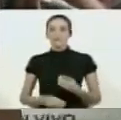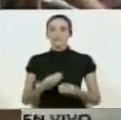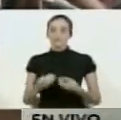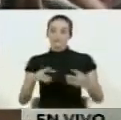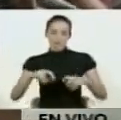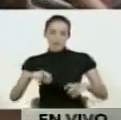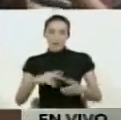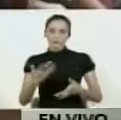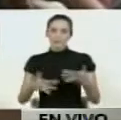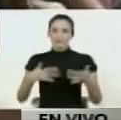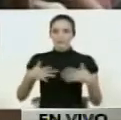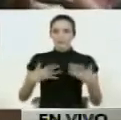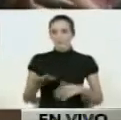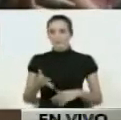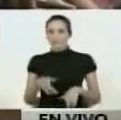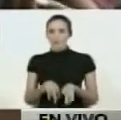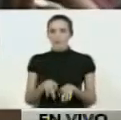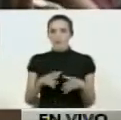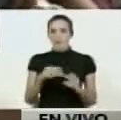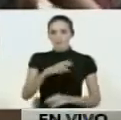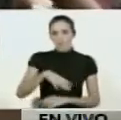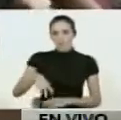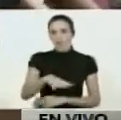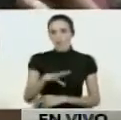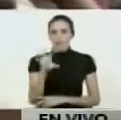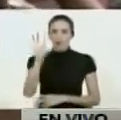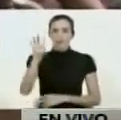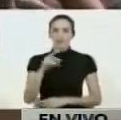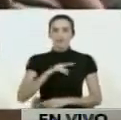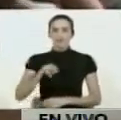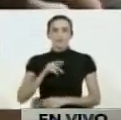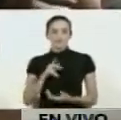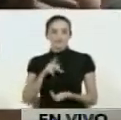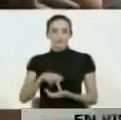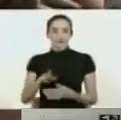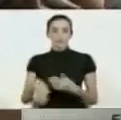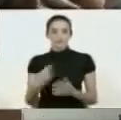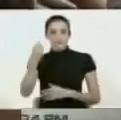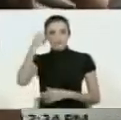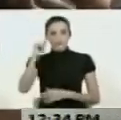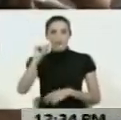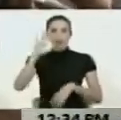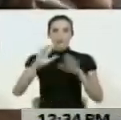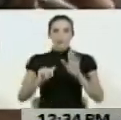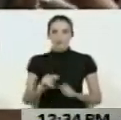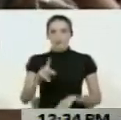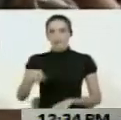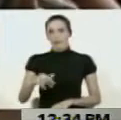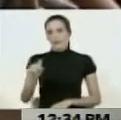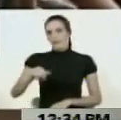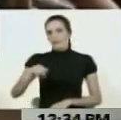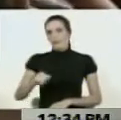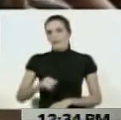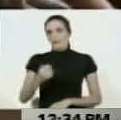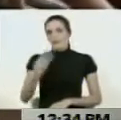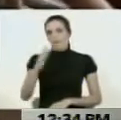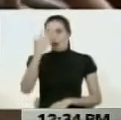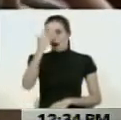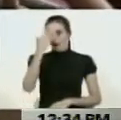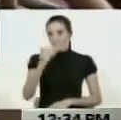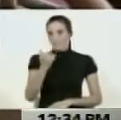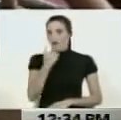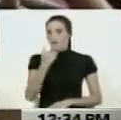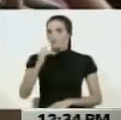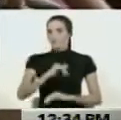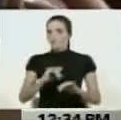actividades similares en todos los estados del país. Y vamos a estar allí hasta el 15. Por cierto que aquí en el cuartel de la montaña vamos a cerrar